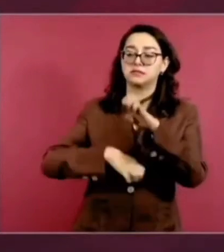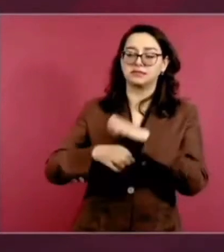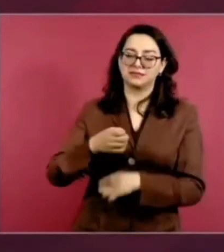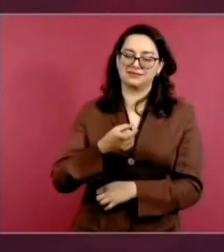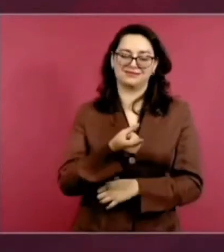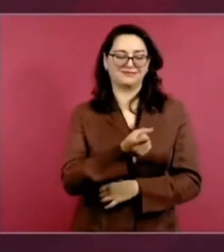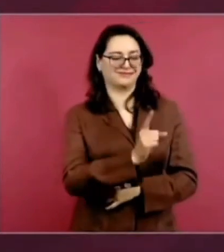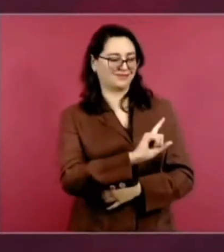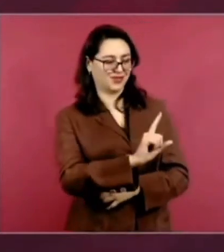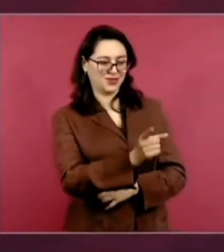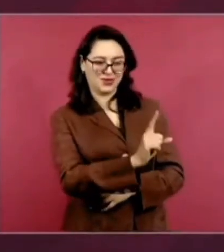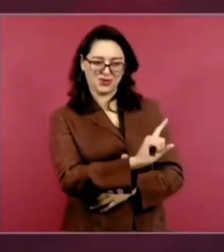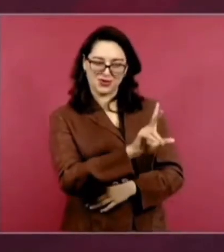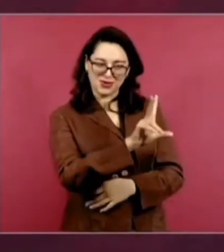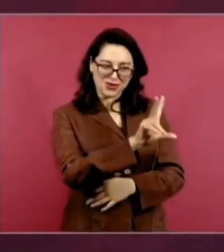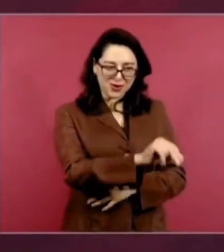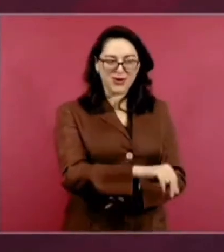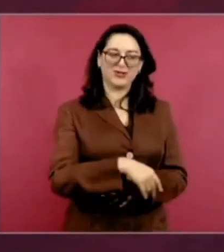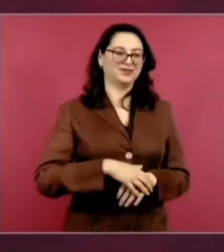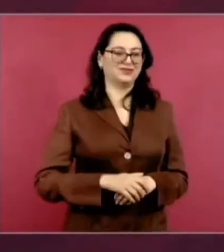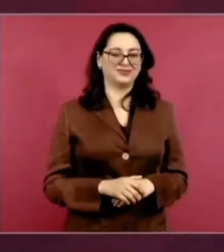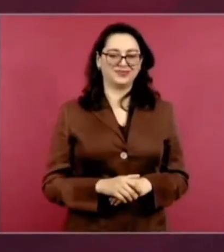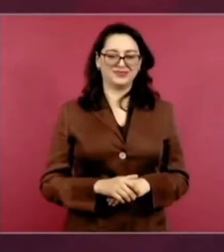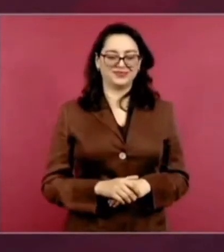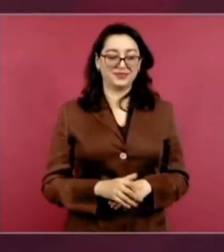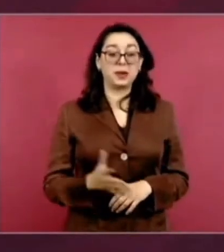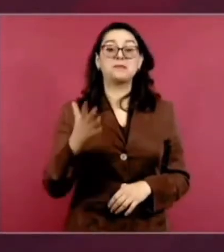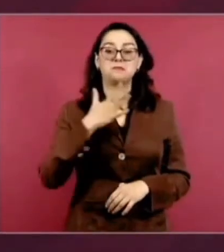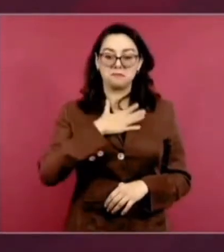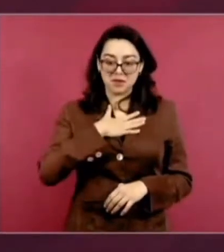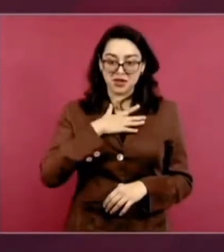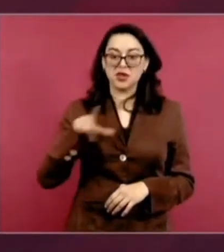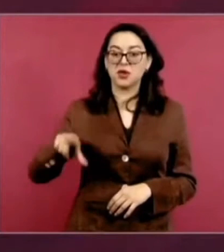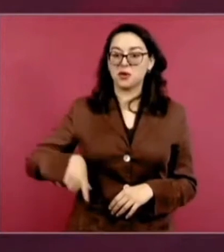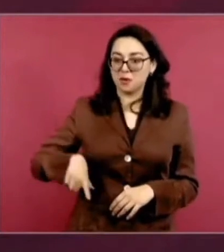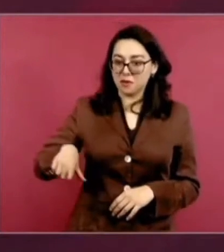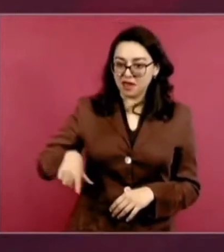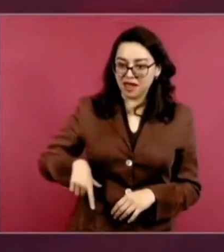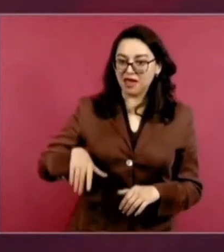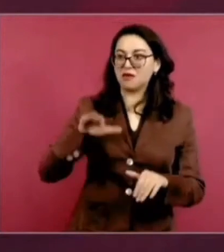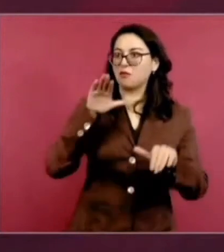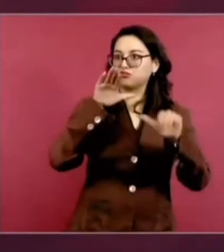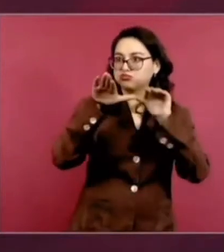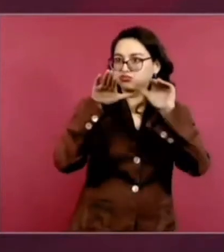tuvo que ver con el que se haya